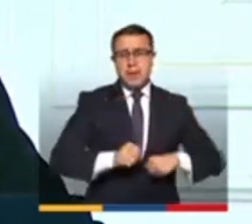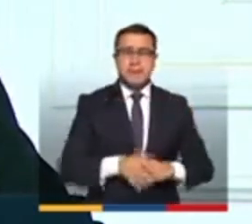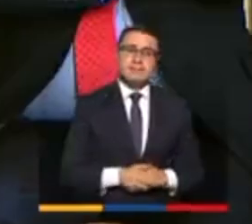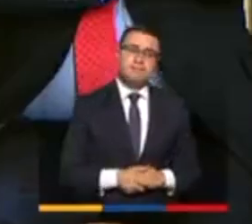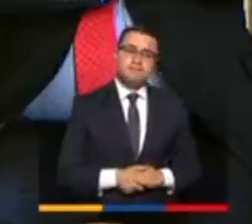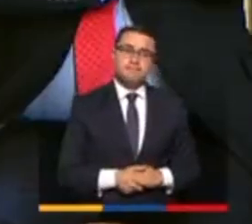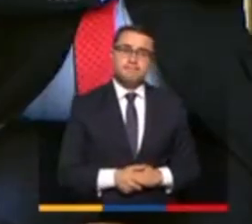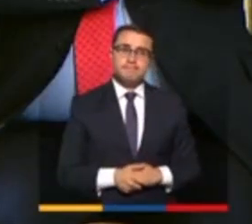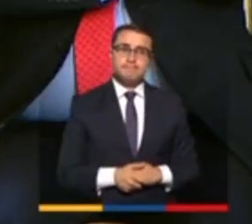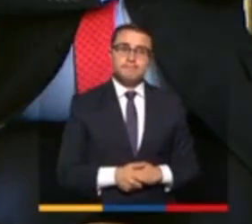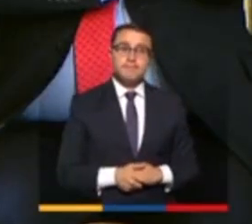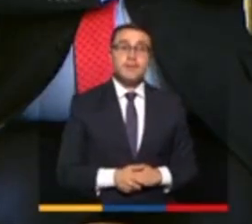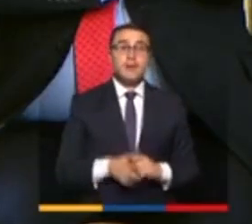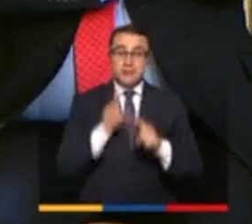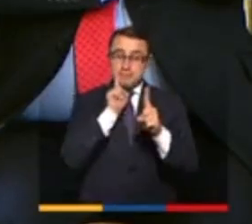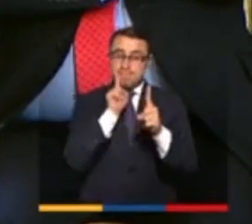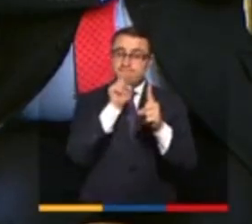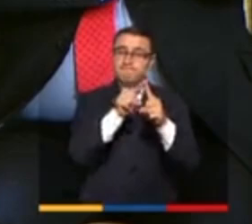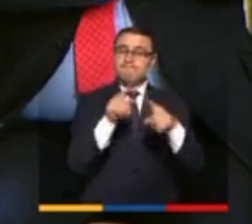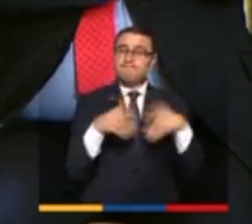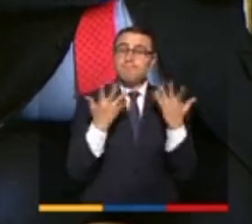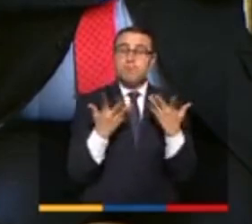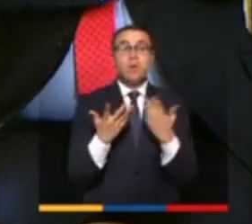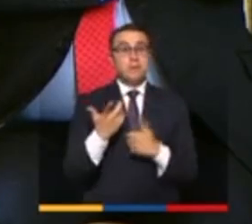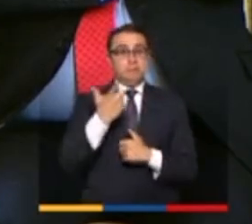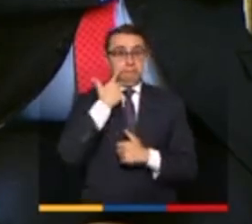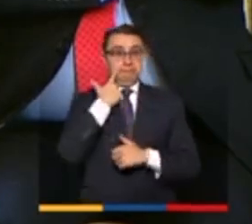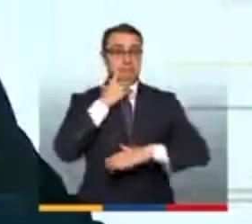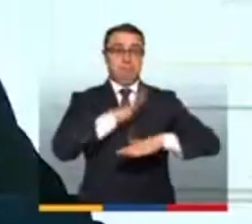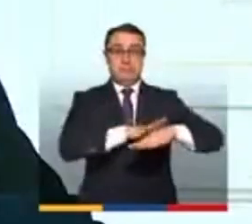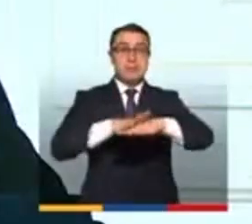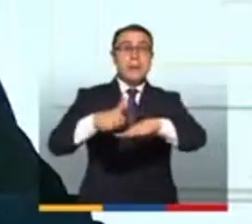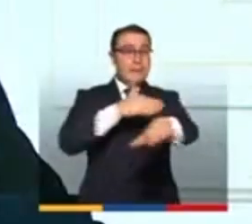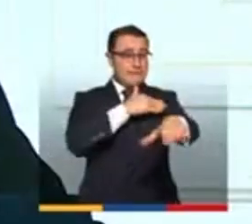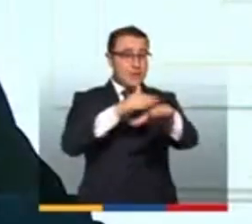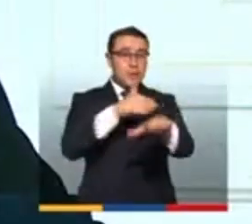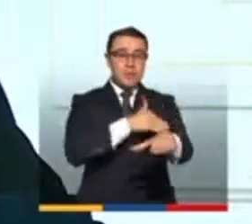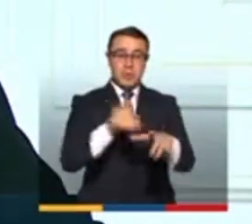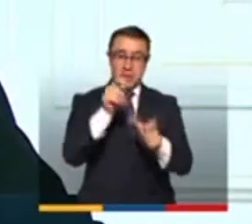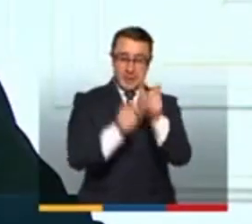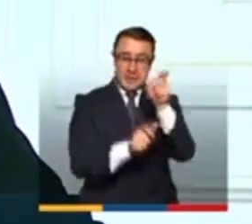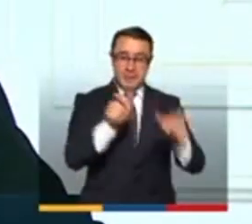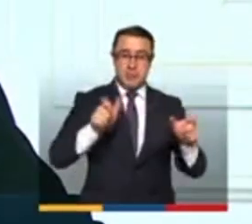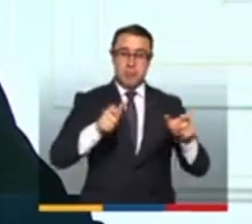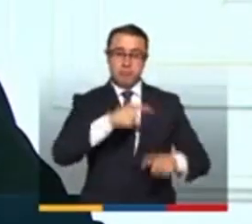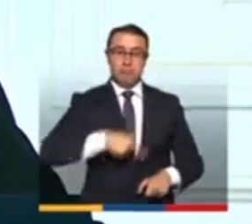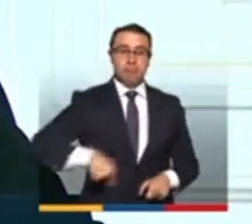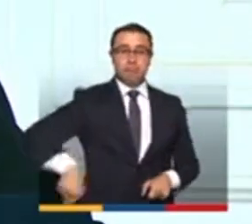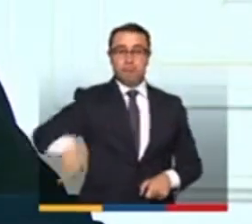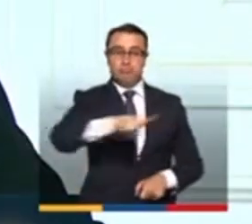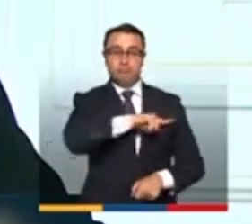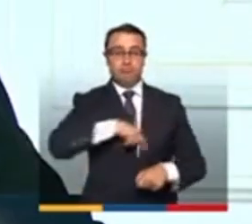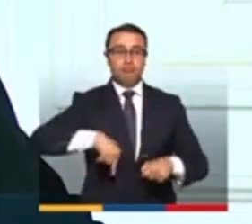La idea central es que no solamente tengamos millones de personas generadoras y prestadoras de